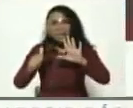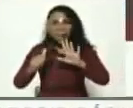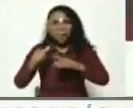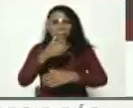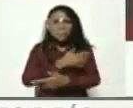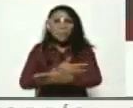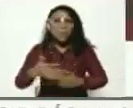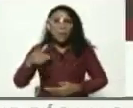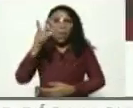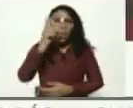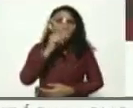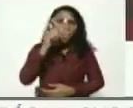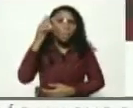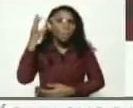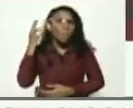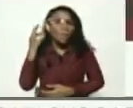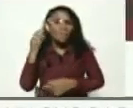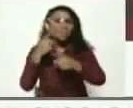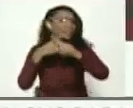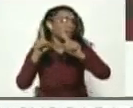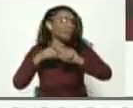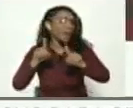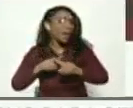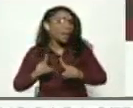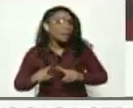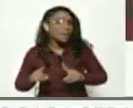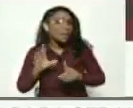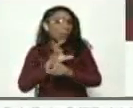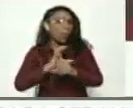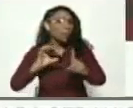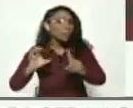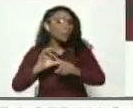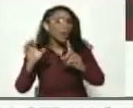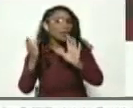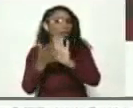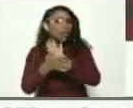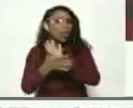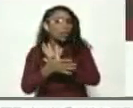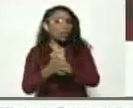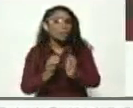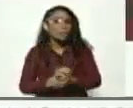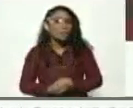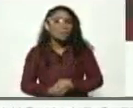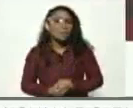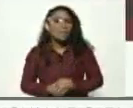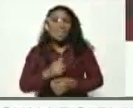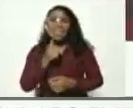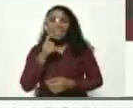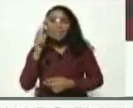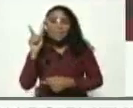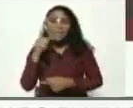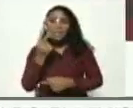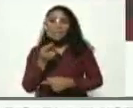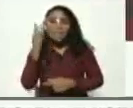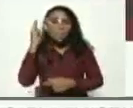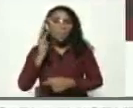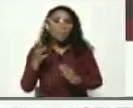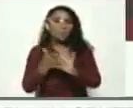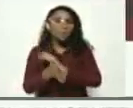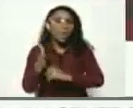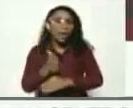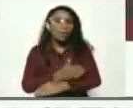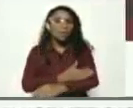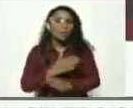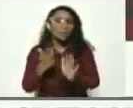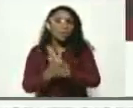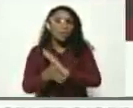y mujeres, diversos étnicas y culturalmente, es al que se refiere Bolívar. Y sobre todo se